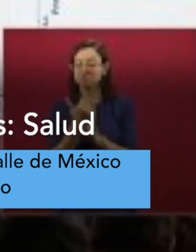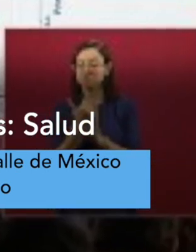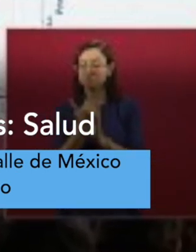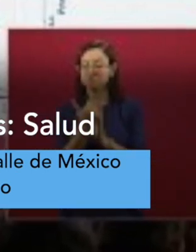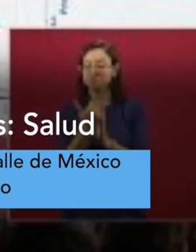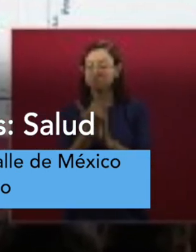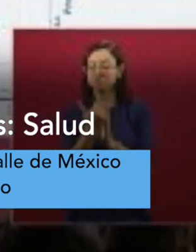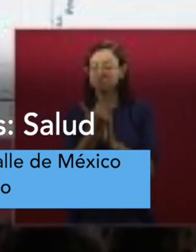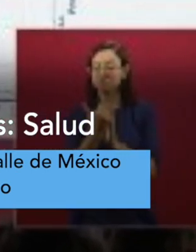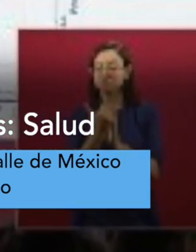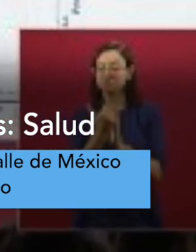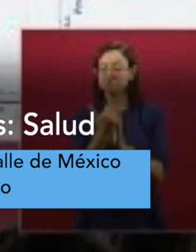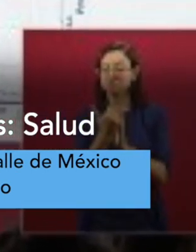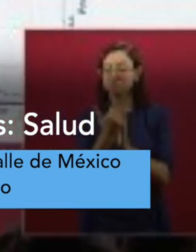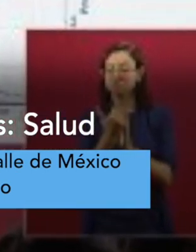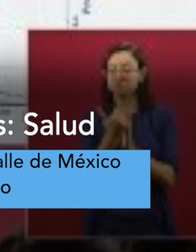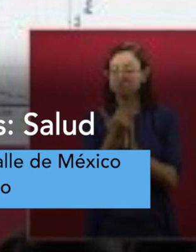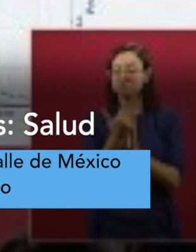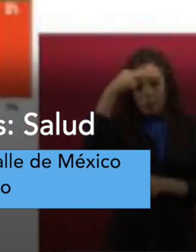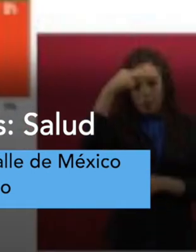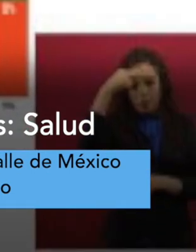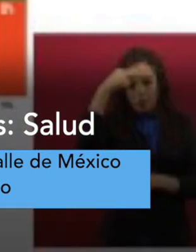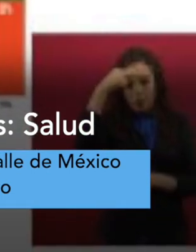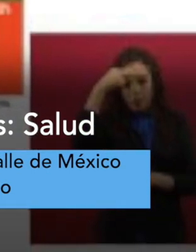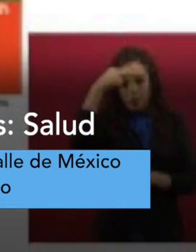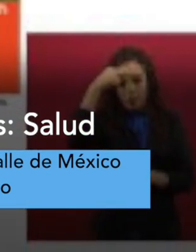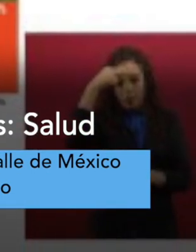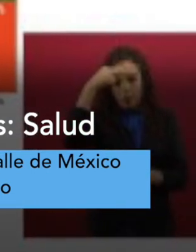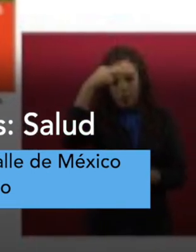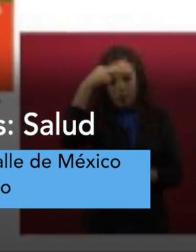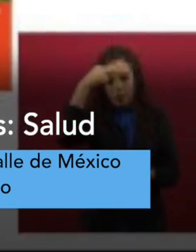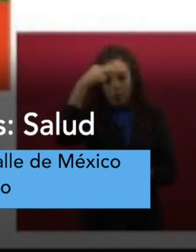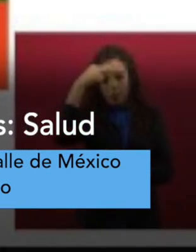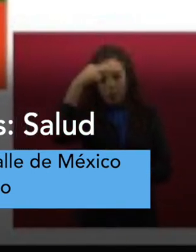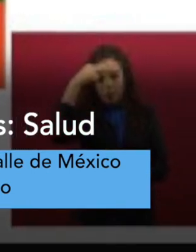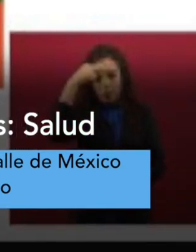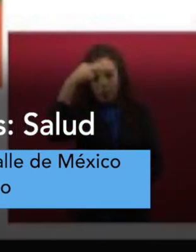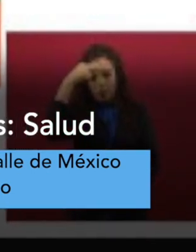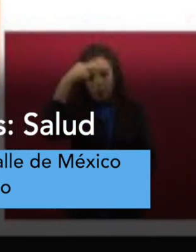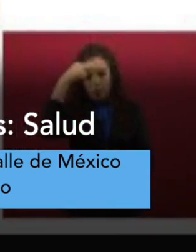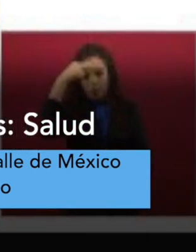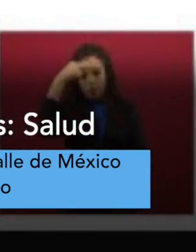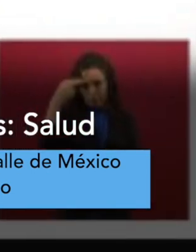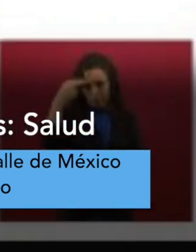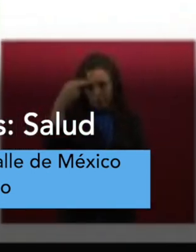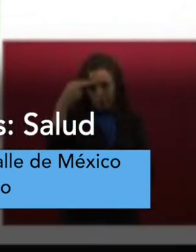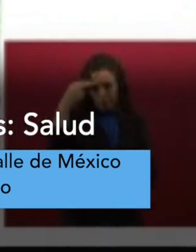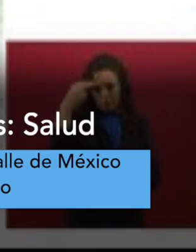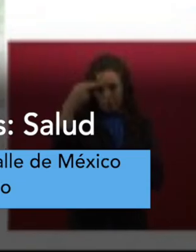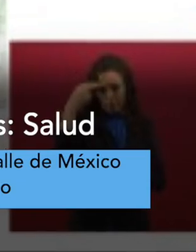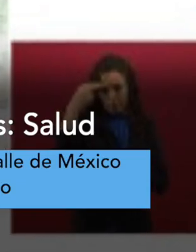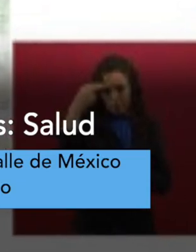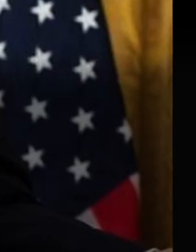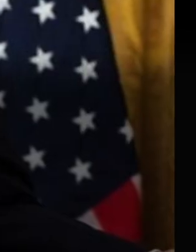las predicciones y que el momento cumbre de la epidemia será entre el 6 y 8 de mayo y luego descenderá si se cumplen las medidas de